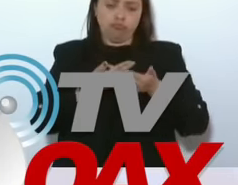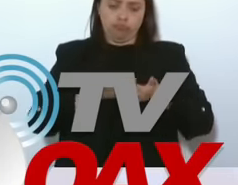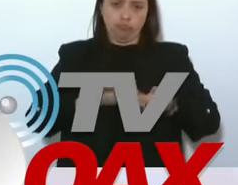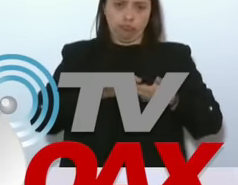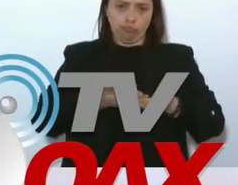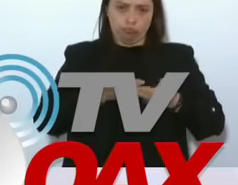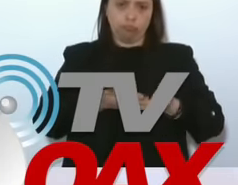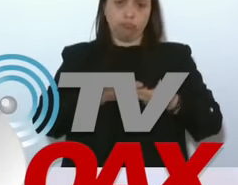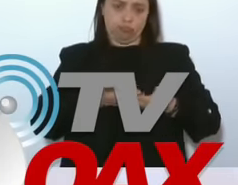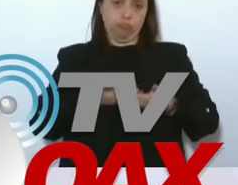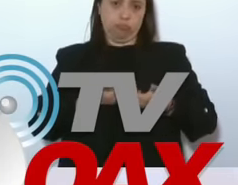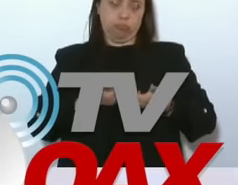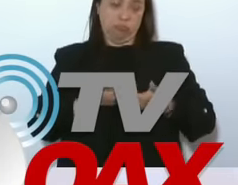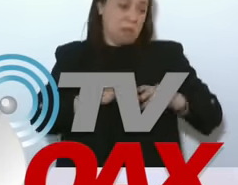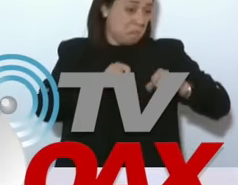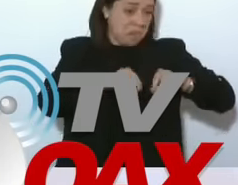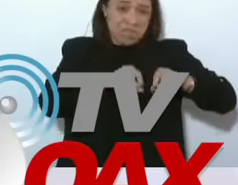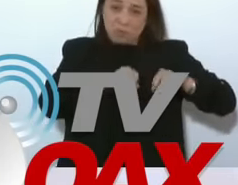que todos tengan